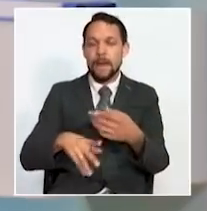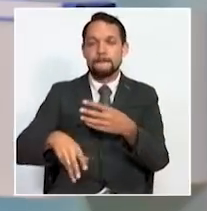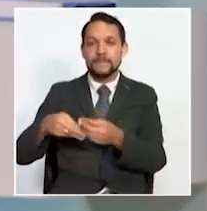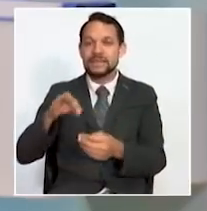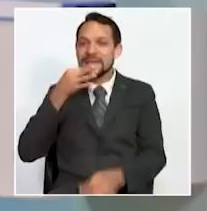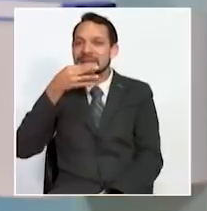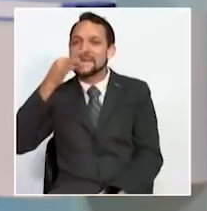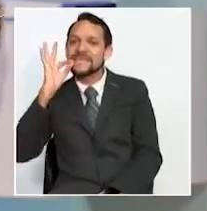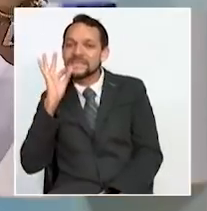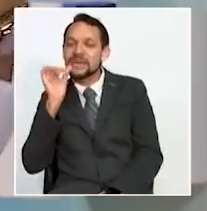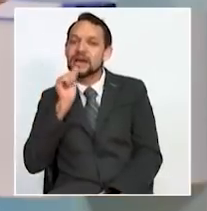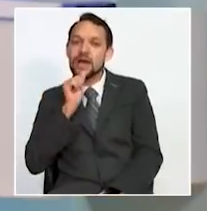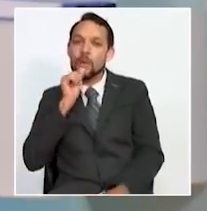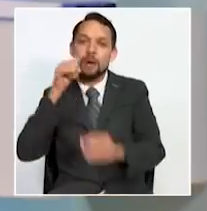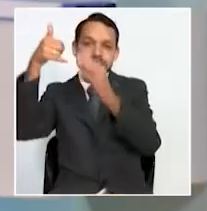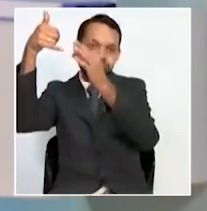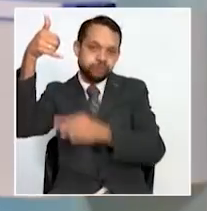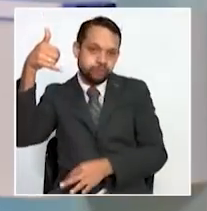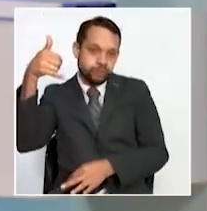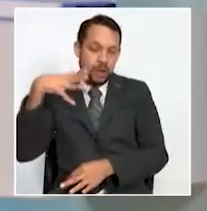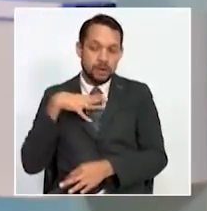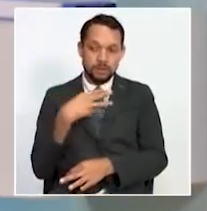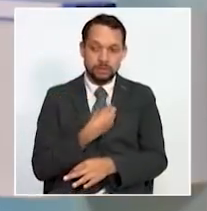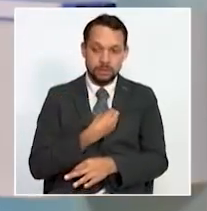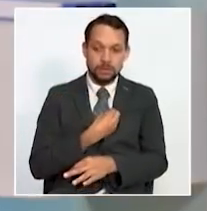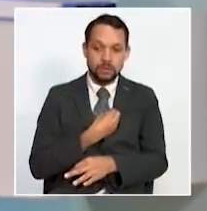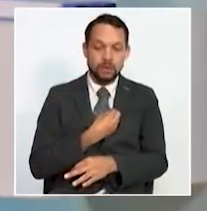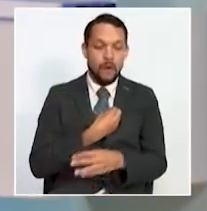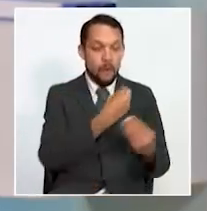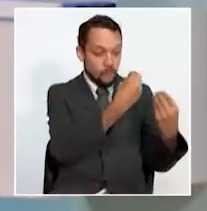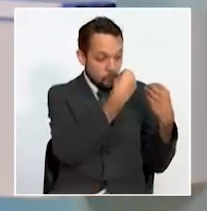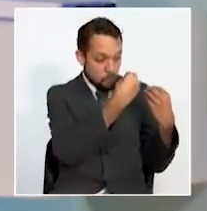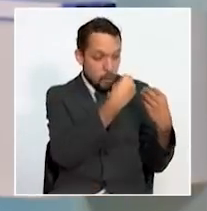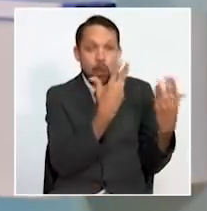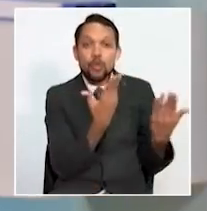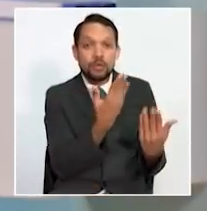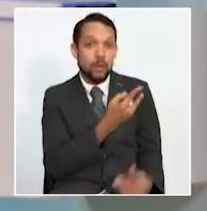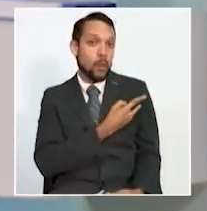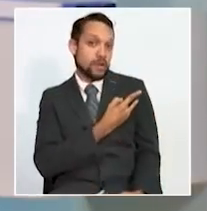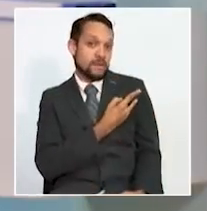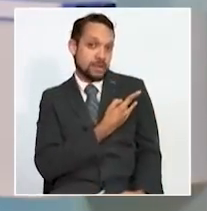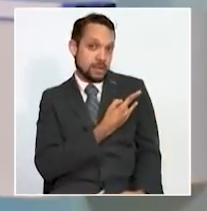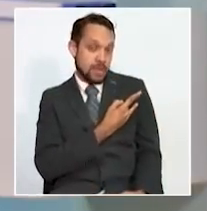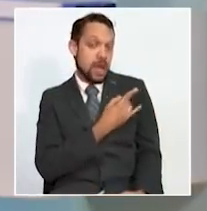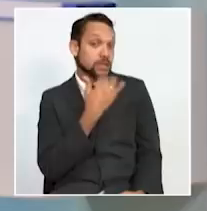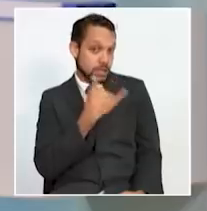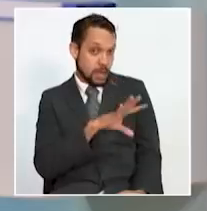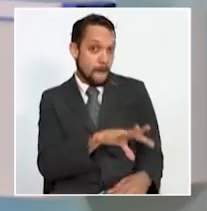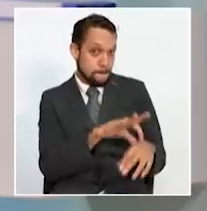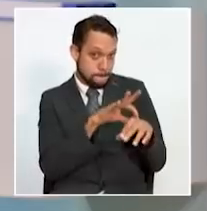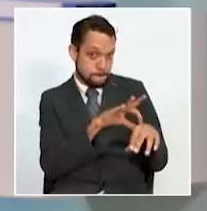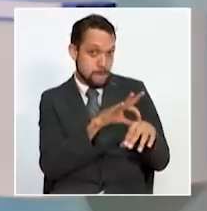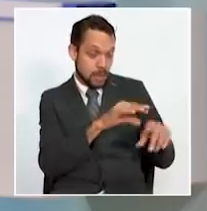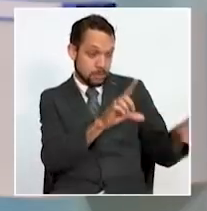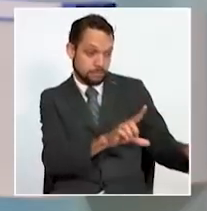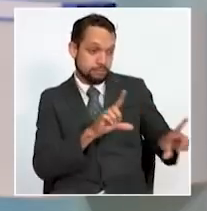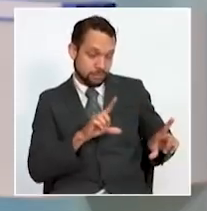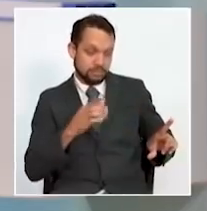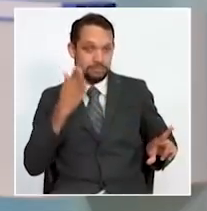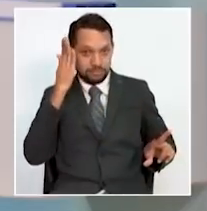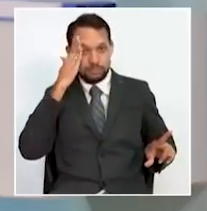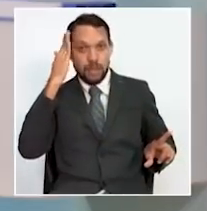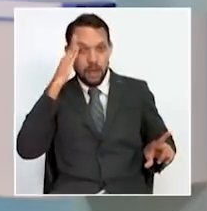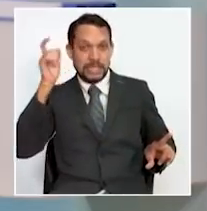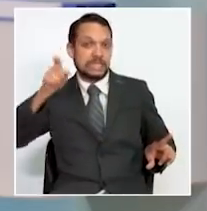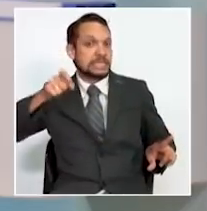complementarias. Obviamente somos ortodoxos, fuimos formados en escuelas universitarias, sabemos que un paciente necesita